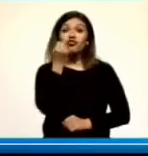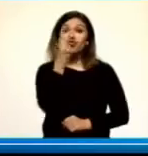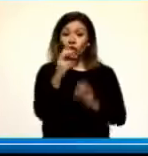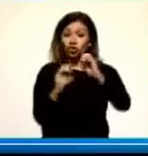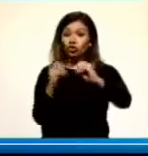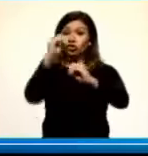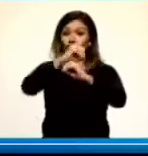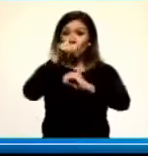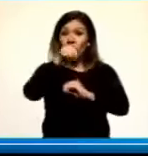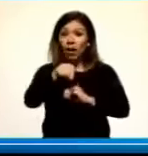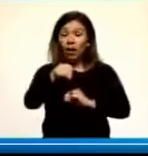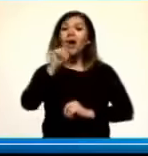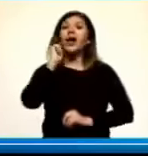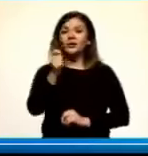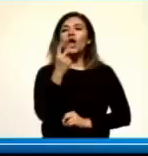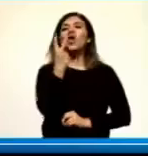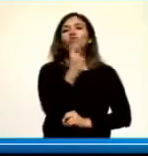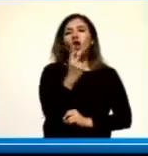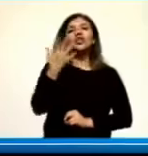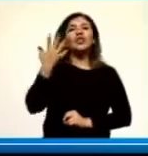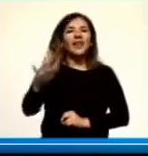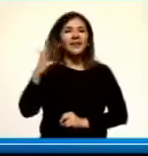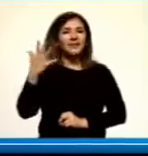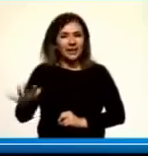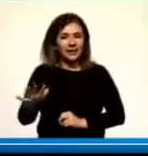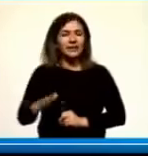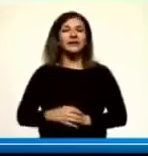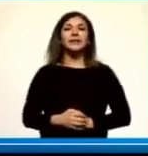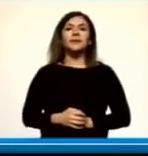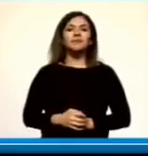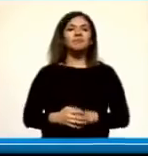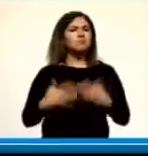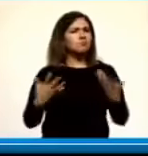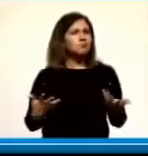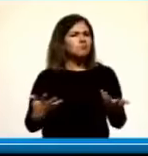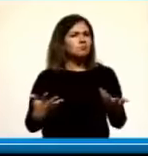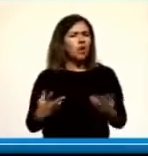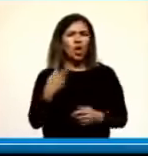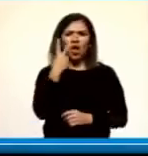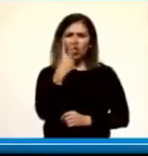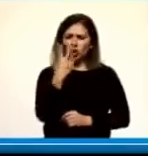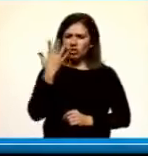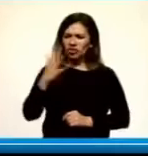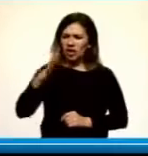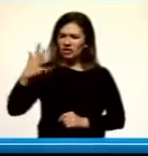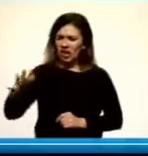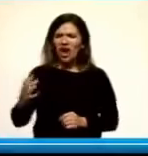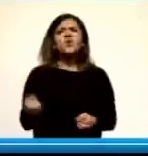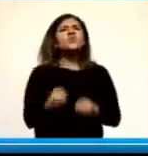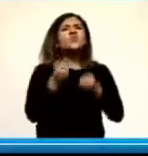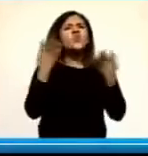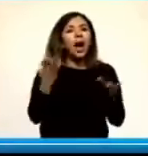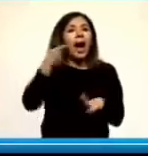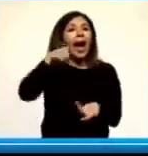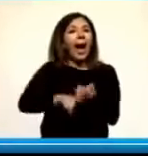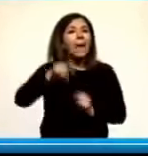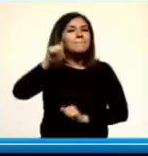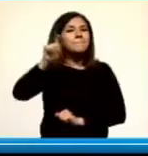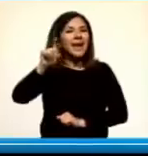pelotitas, tengo 2 decenas. ¿Pero cuántas unidades son 2 decenas? Son 20